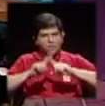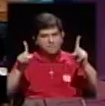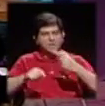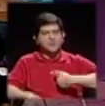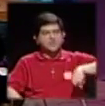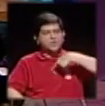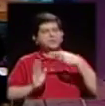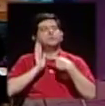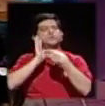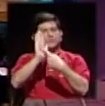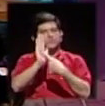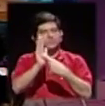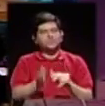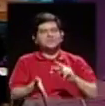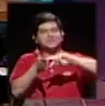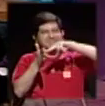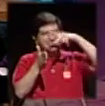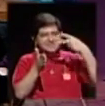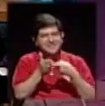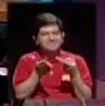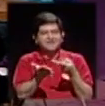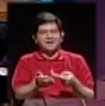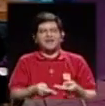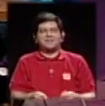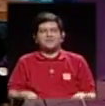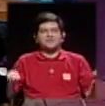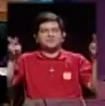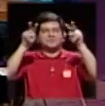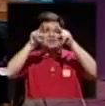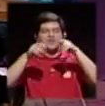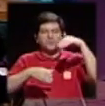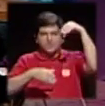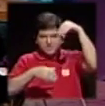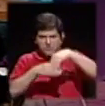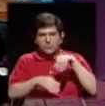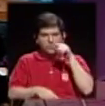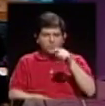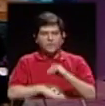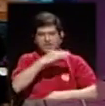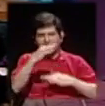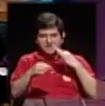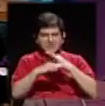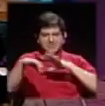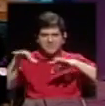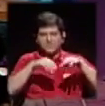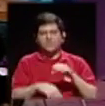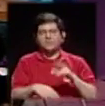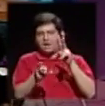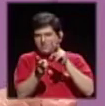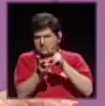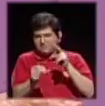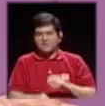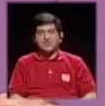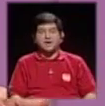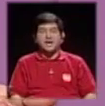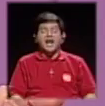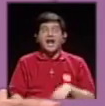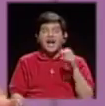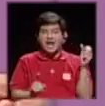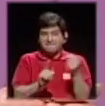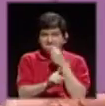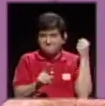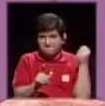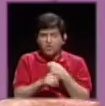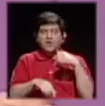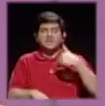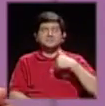ver precisamente los significados y los valores que están involucradas con esta actividad sexual y cómo la violencia puede